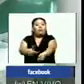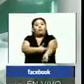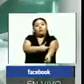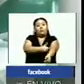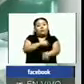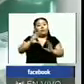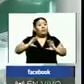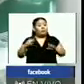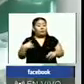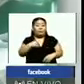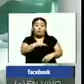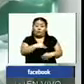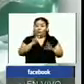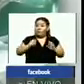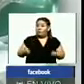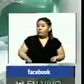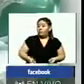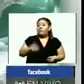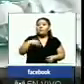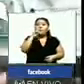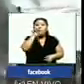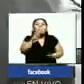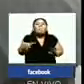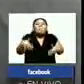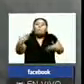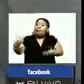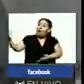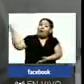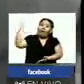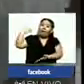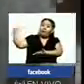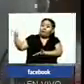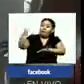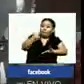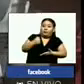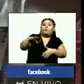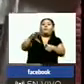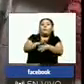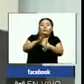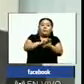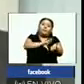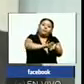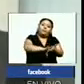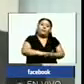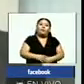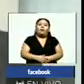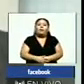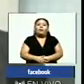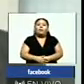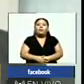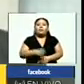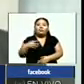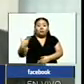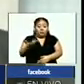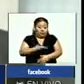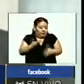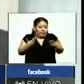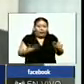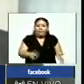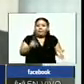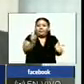pública los fondos provienen de la deuda política que canceló el fmln tramo honrado nuestra deuda